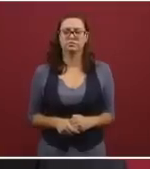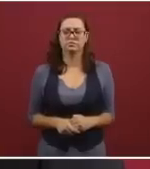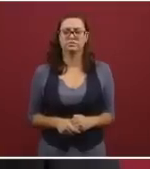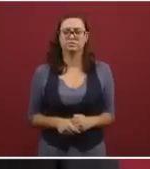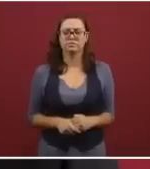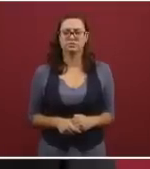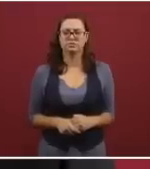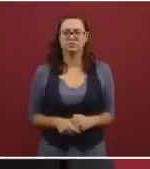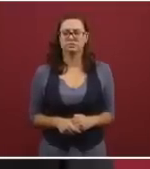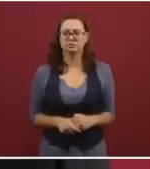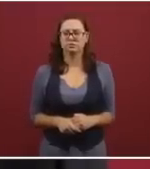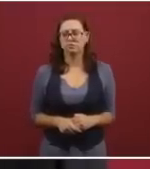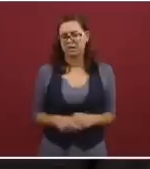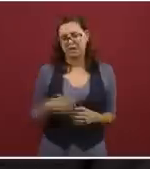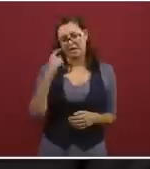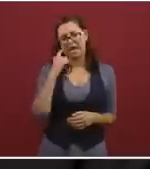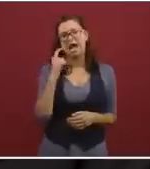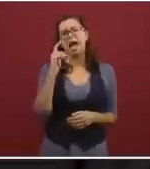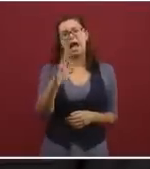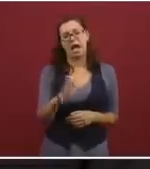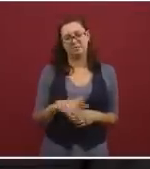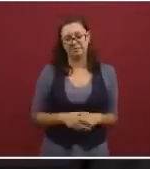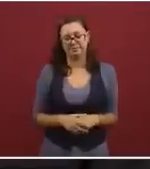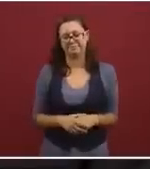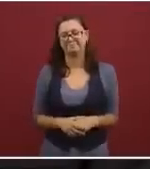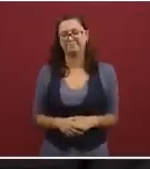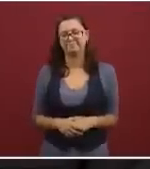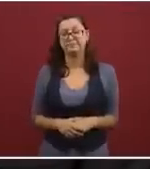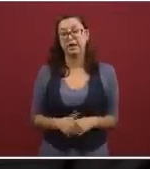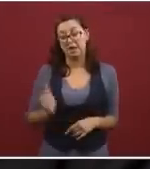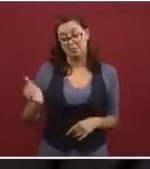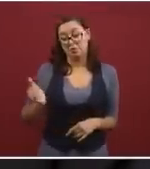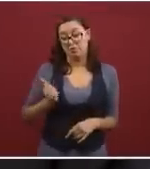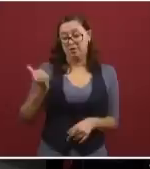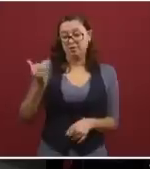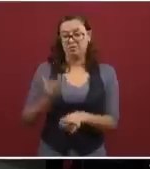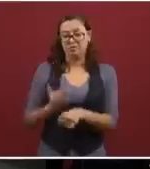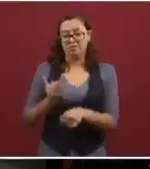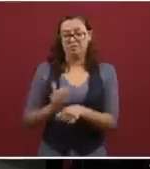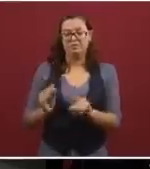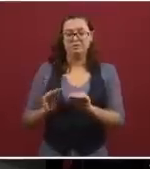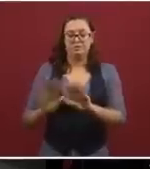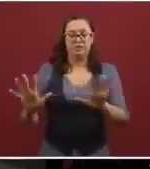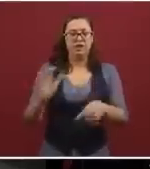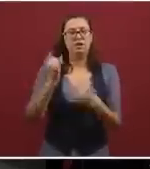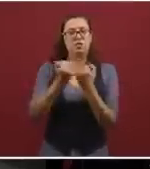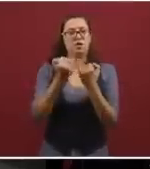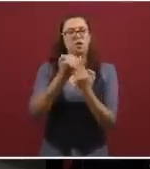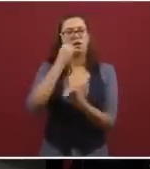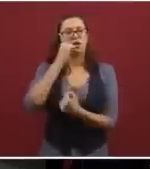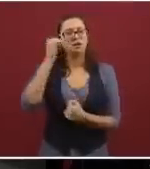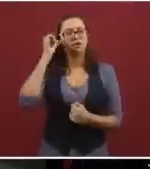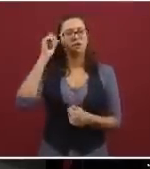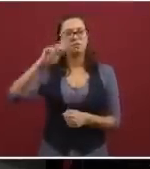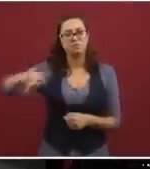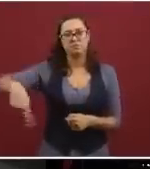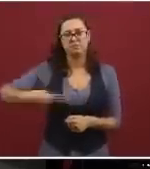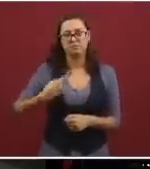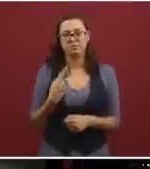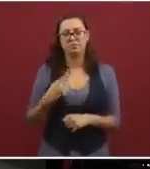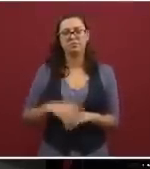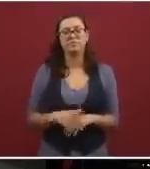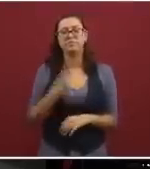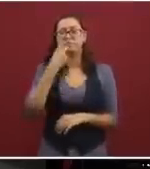habían, y esto aprovecho también para aclararlo, porque la compañera que preguntó ayer habló de